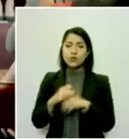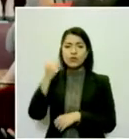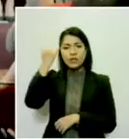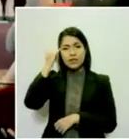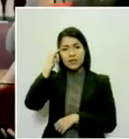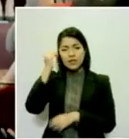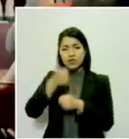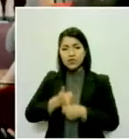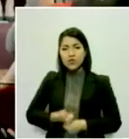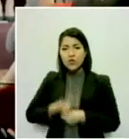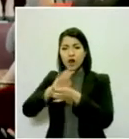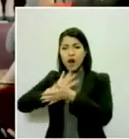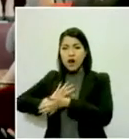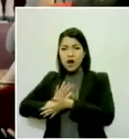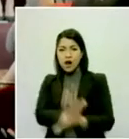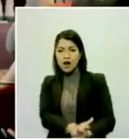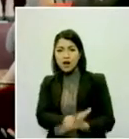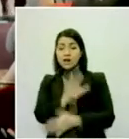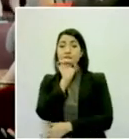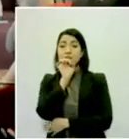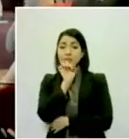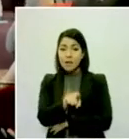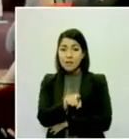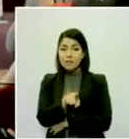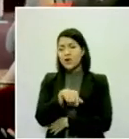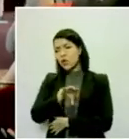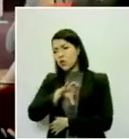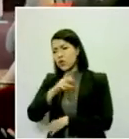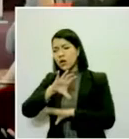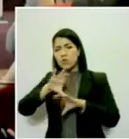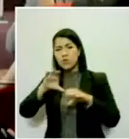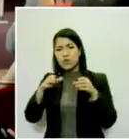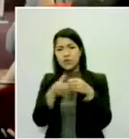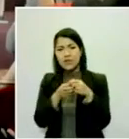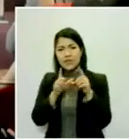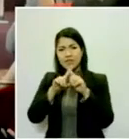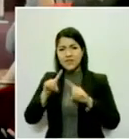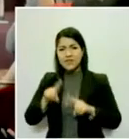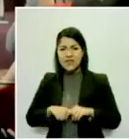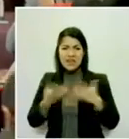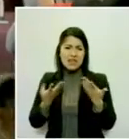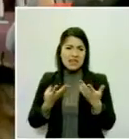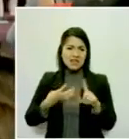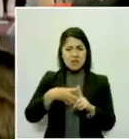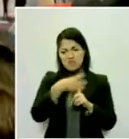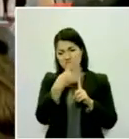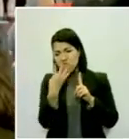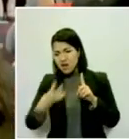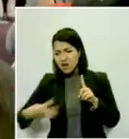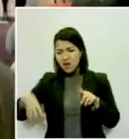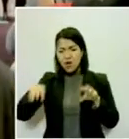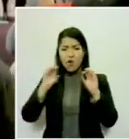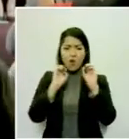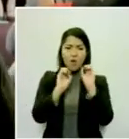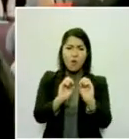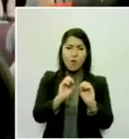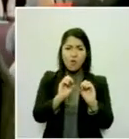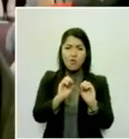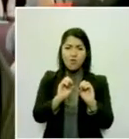indígenas. Como también a las comunidades de diversidad sexual o a las comunidades